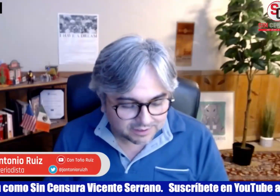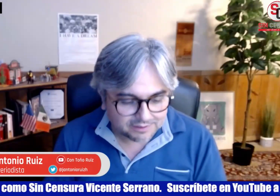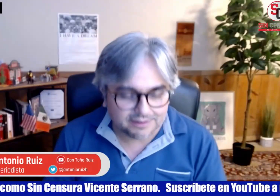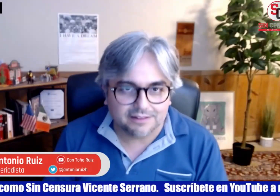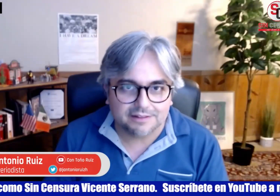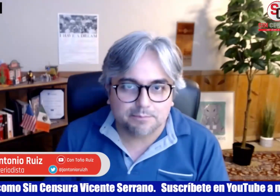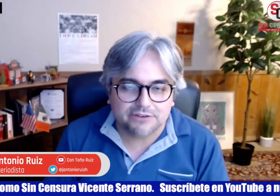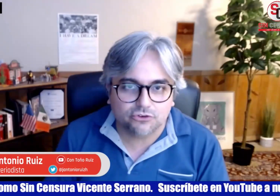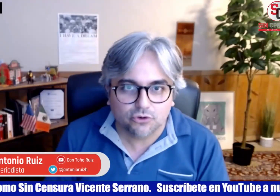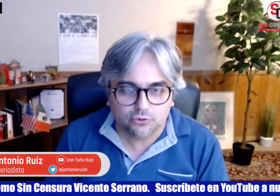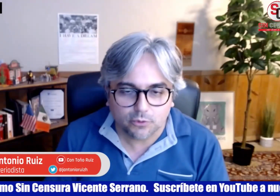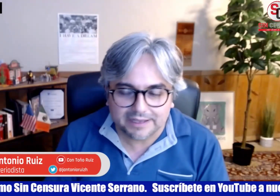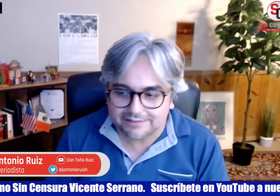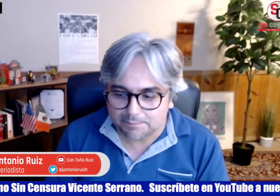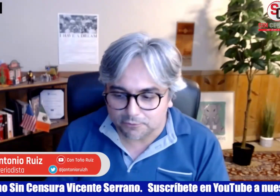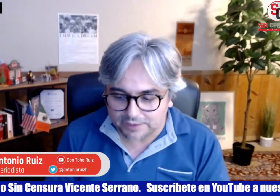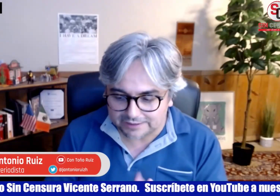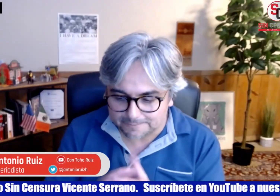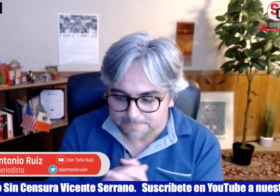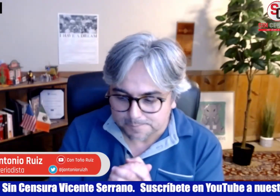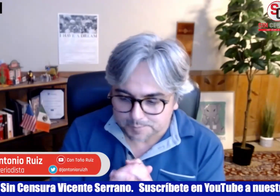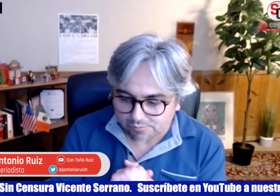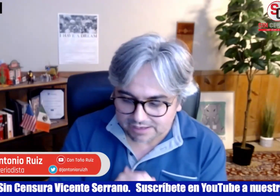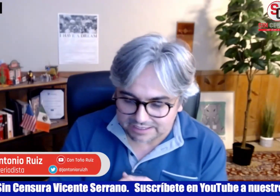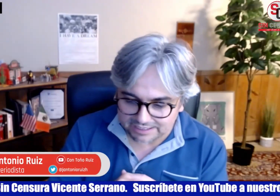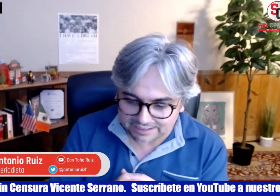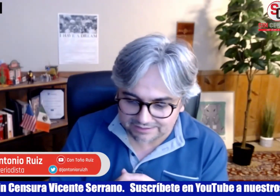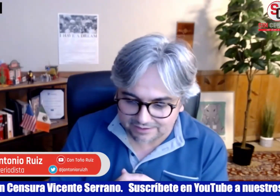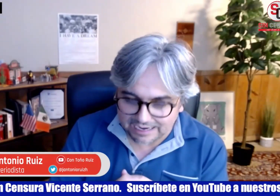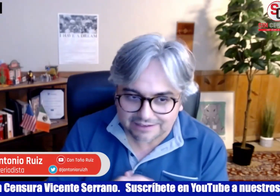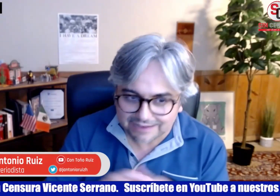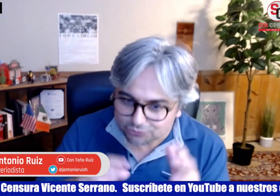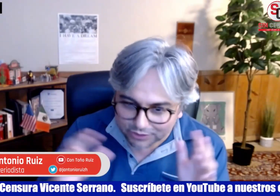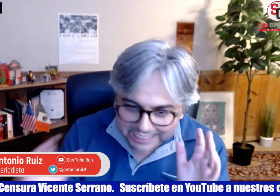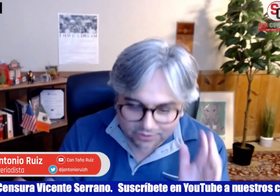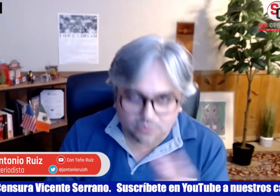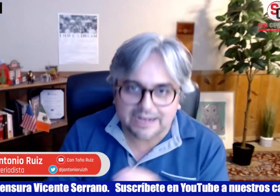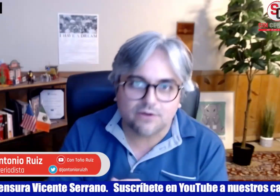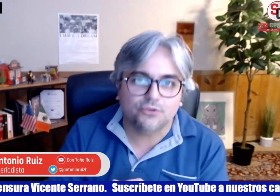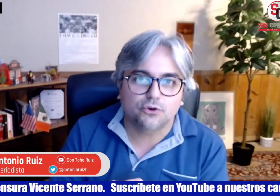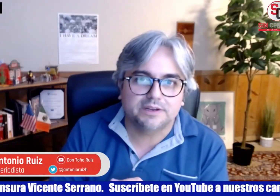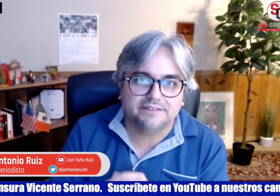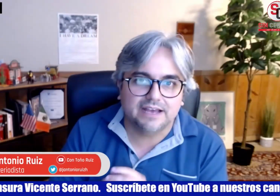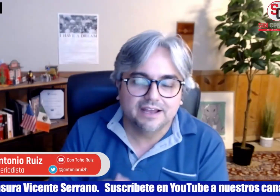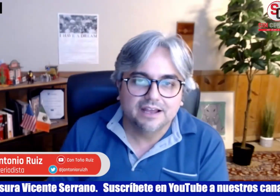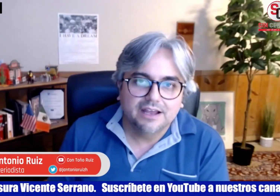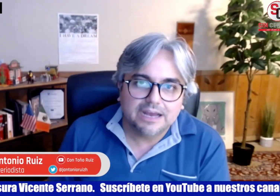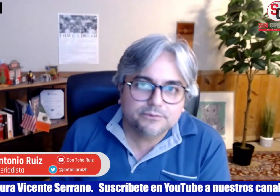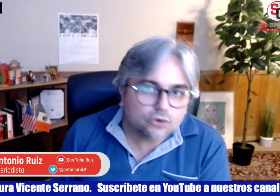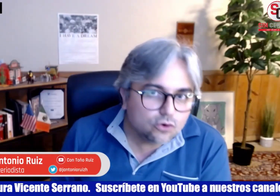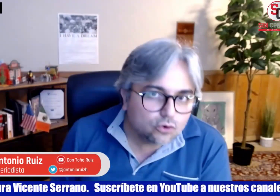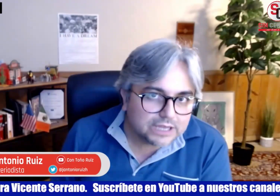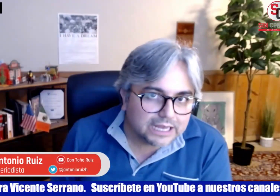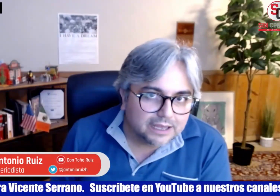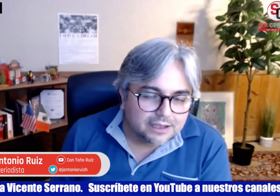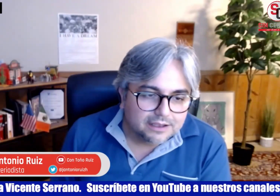de paso sobre pero fíjate, ha surgido una controversia absoluta